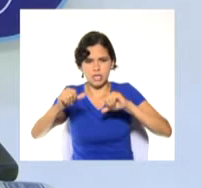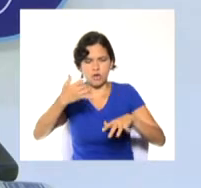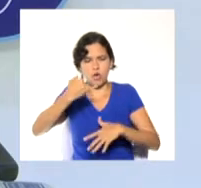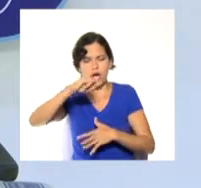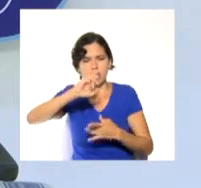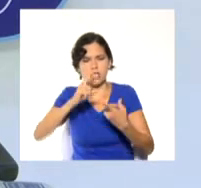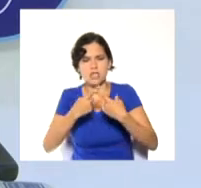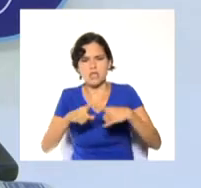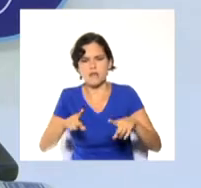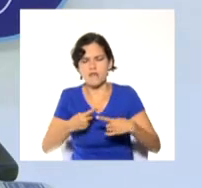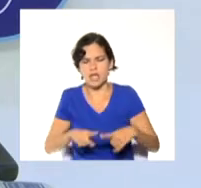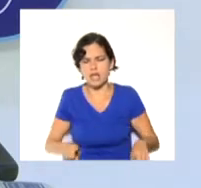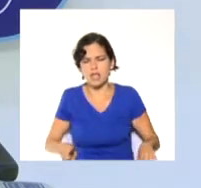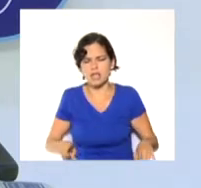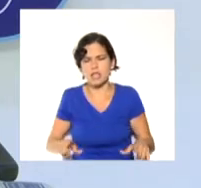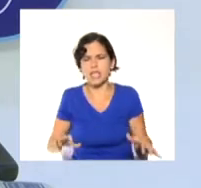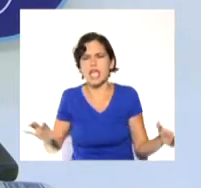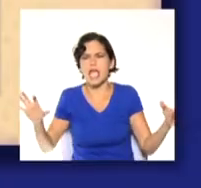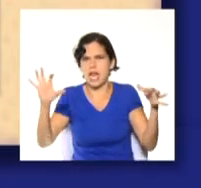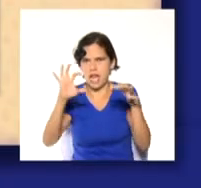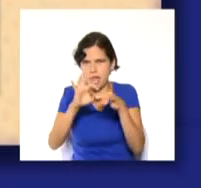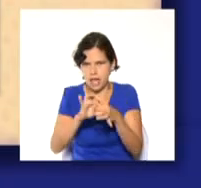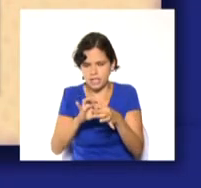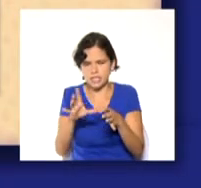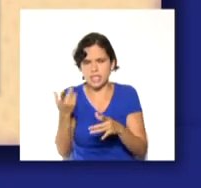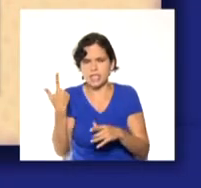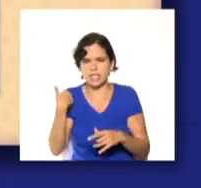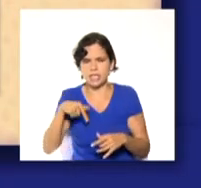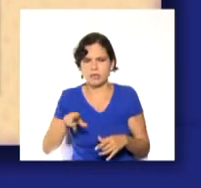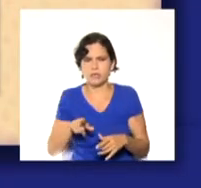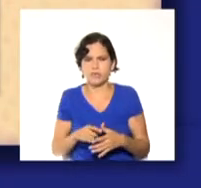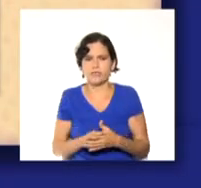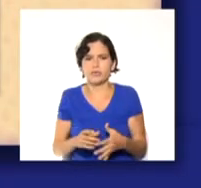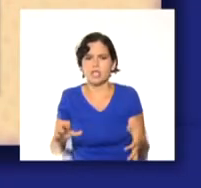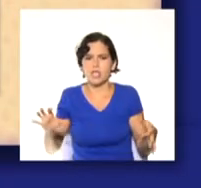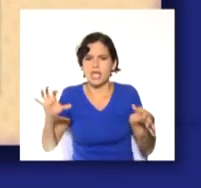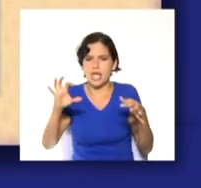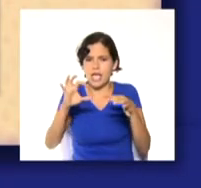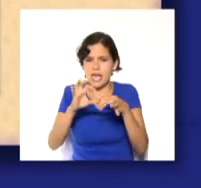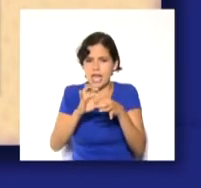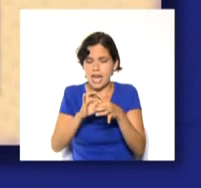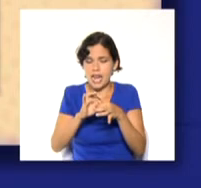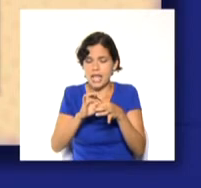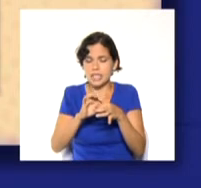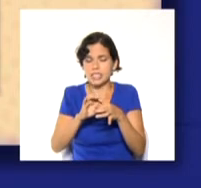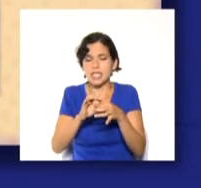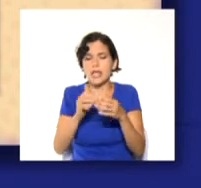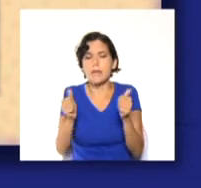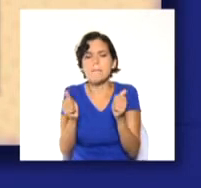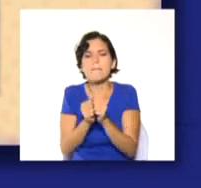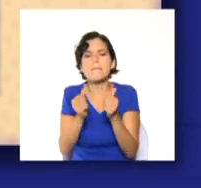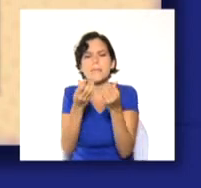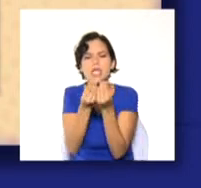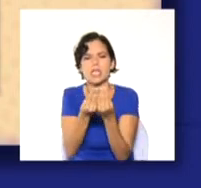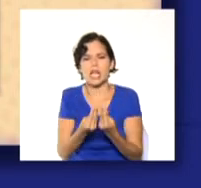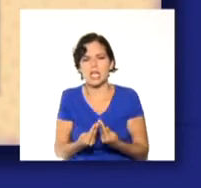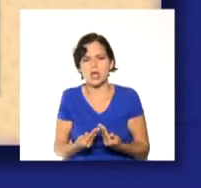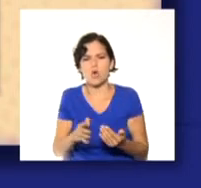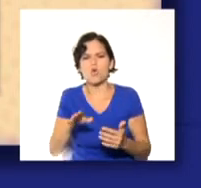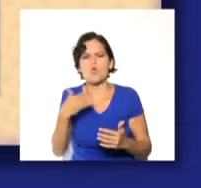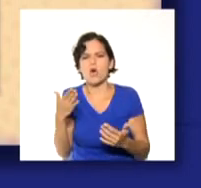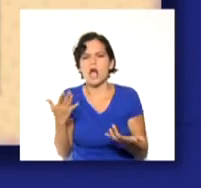tipos de enlace. ¿Cuáles son los tipos de enlace? Tenemos en enlace metálico. ¿Cuál es ese enlace